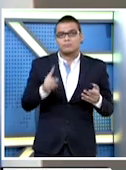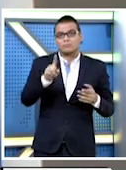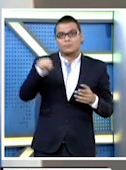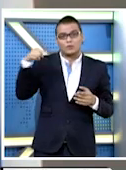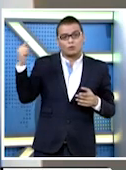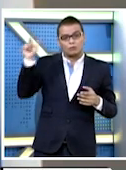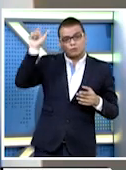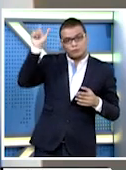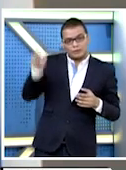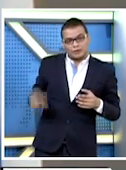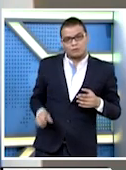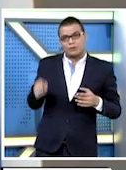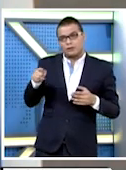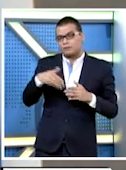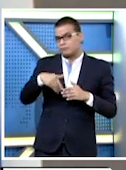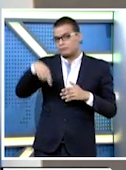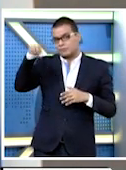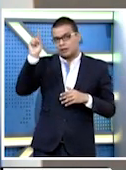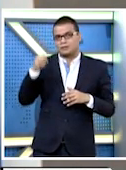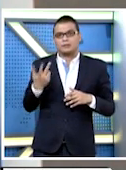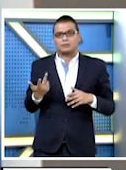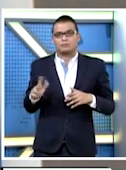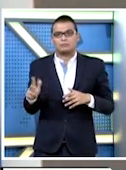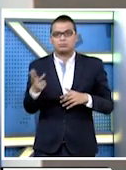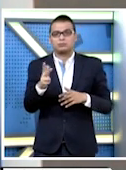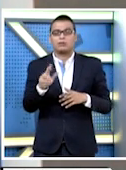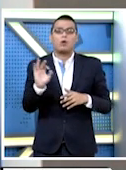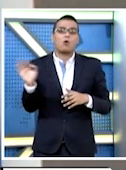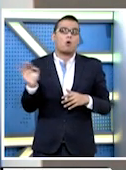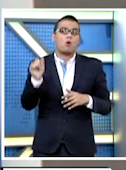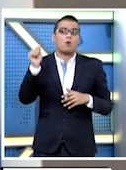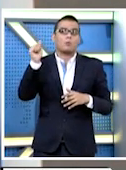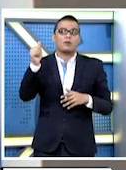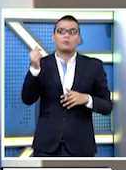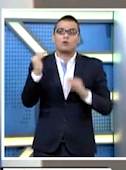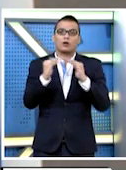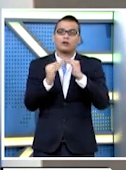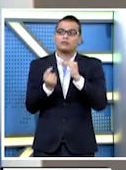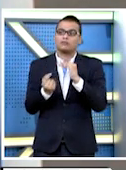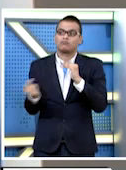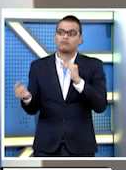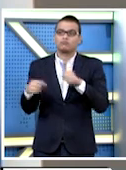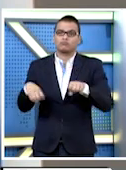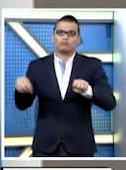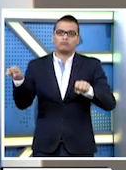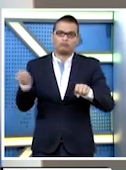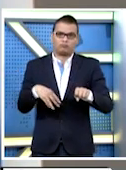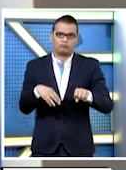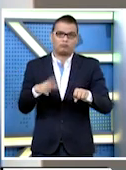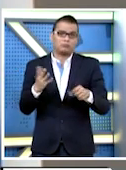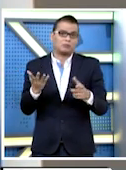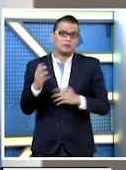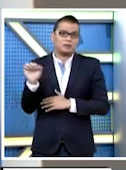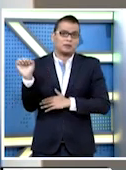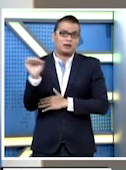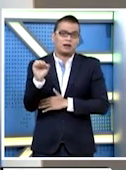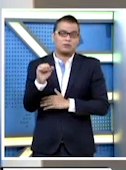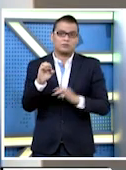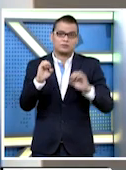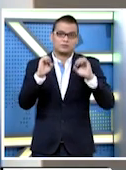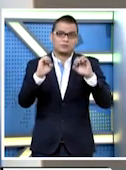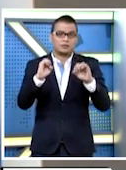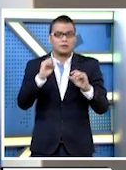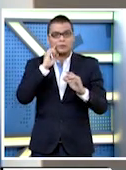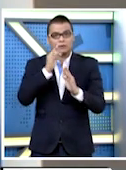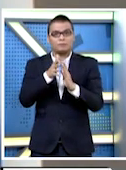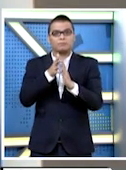miembro de su familia vaya a mercar o que usted vaya a mercar muy cerca de su casa y no utilice el vehículo. Yo realmente le